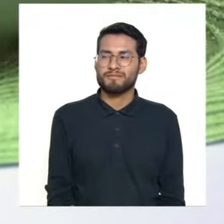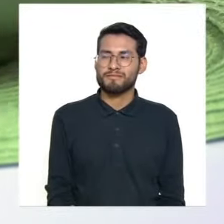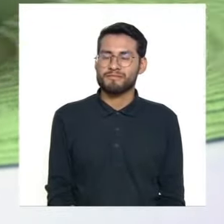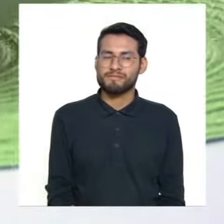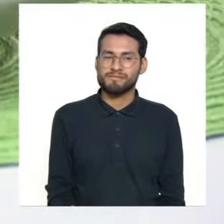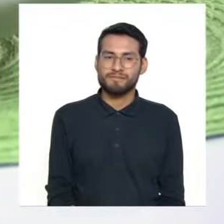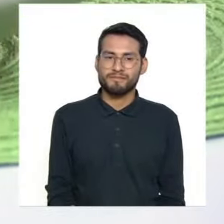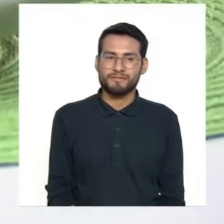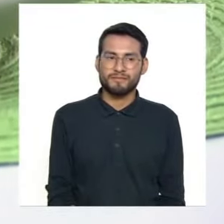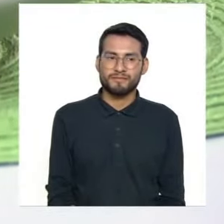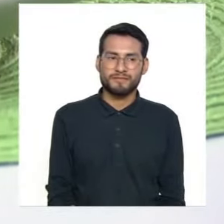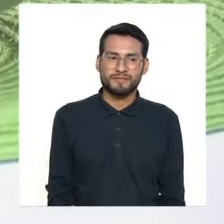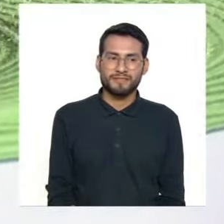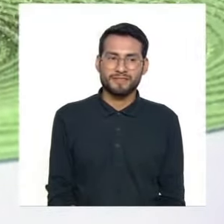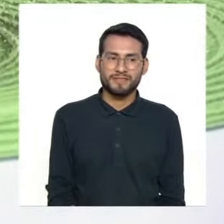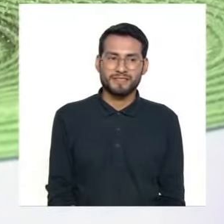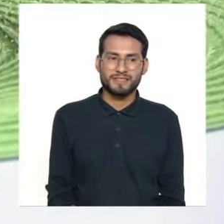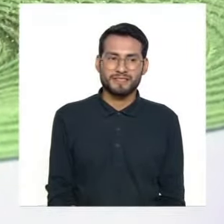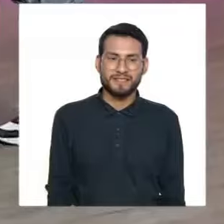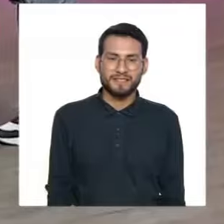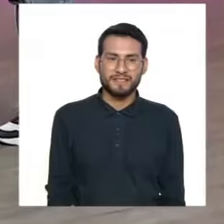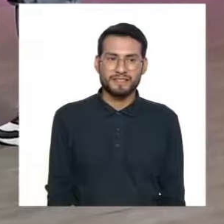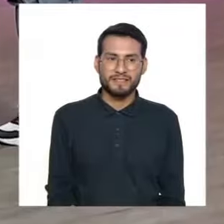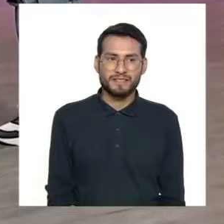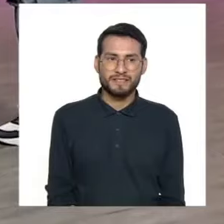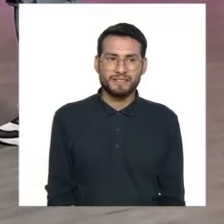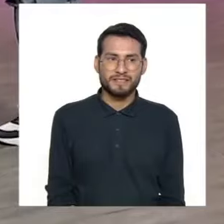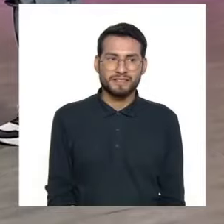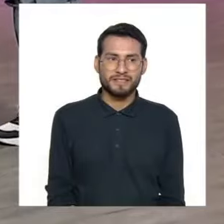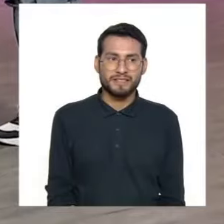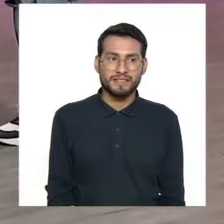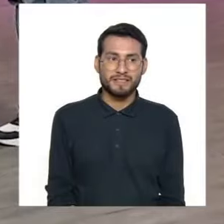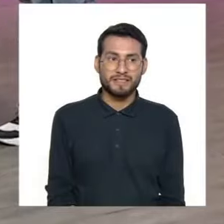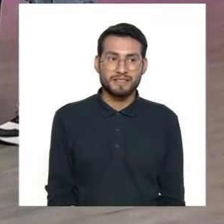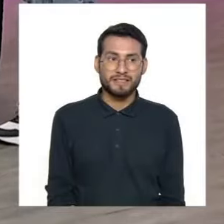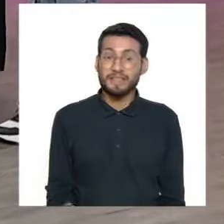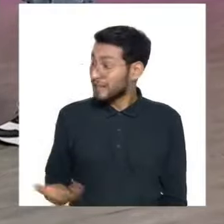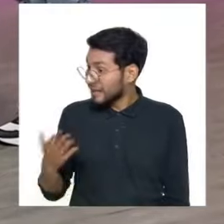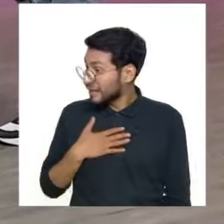baje el volumen señor director ya Silvia A